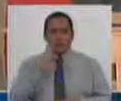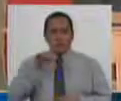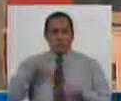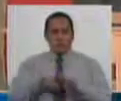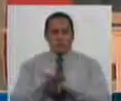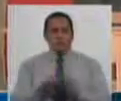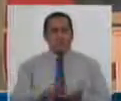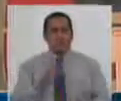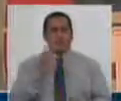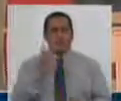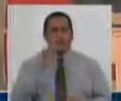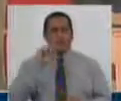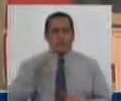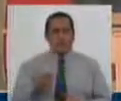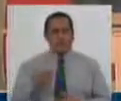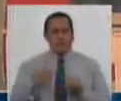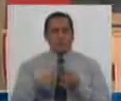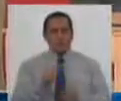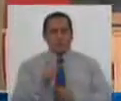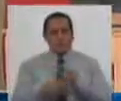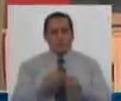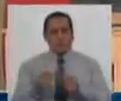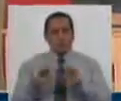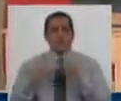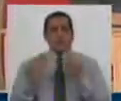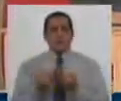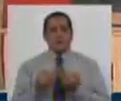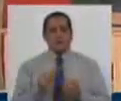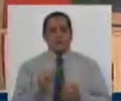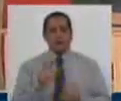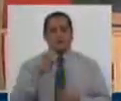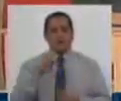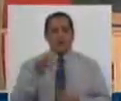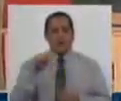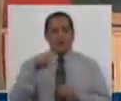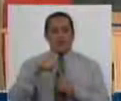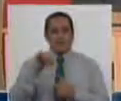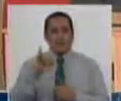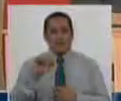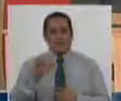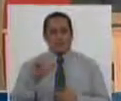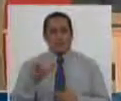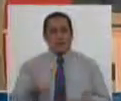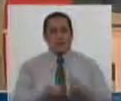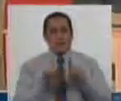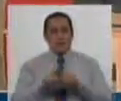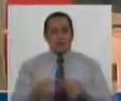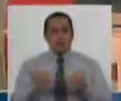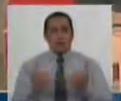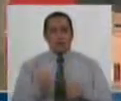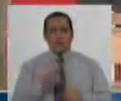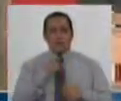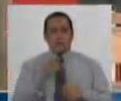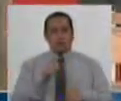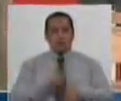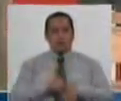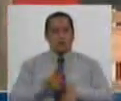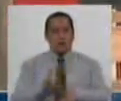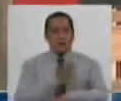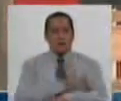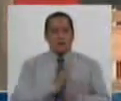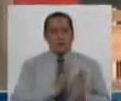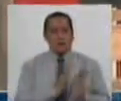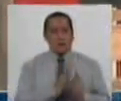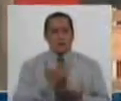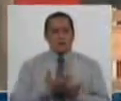más de 20.000 compatriotas, familias en Manantay. Hoy día también ya estamos en periodo de prueba